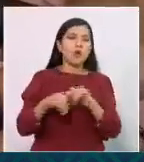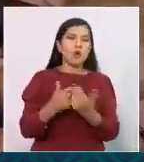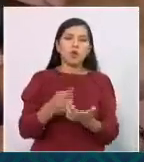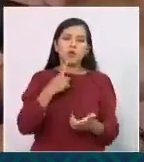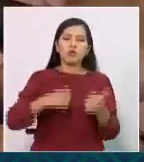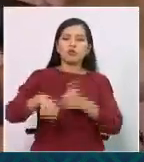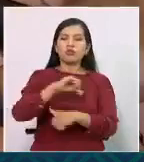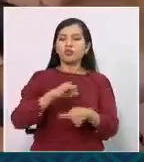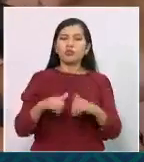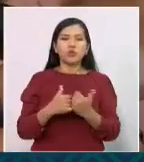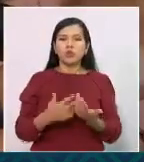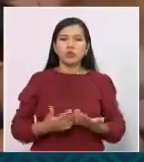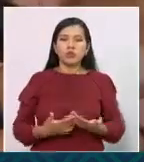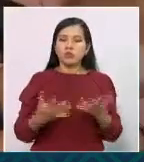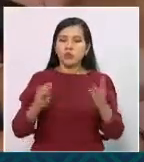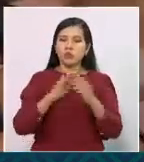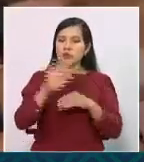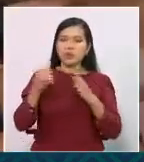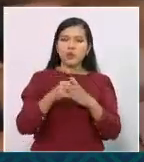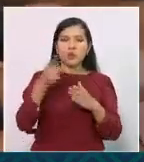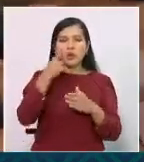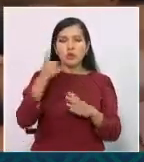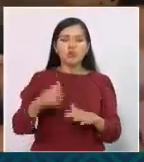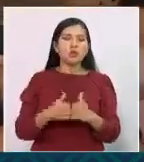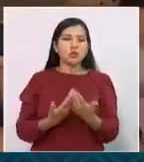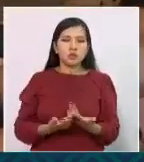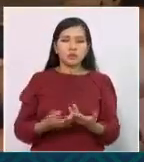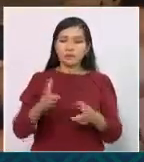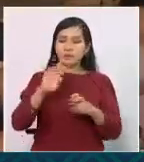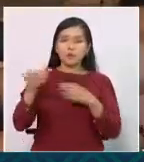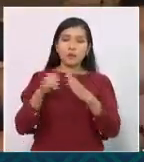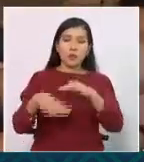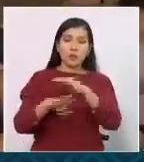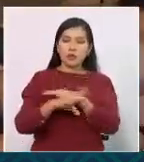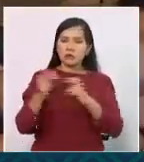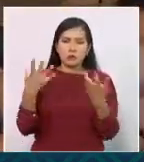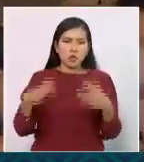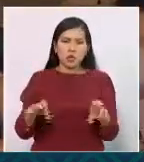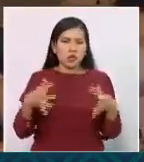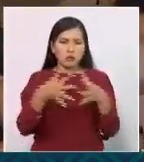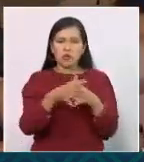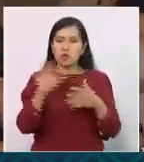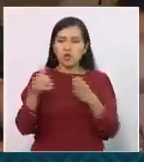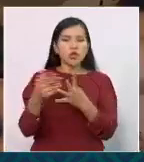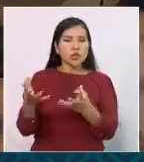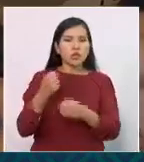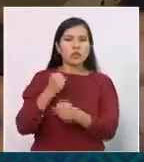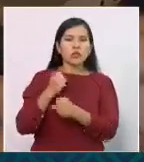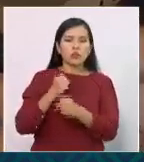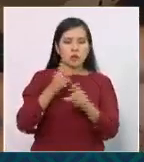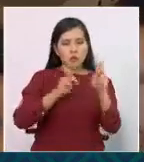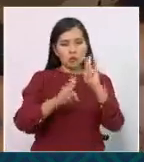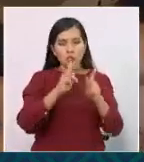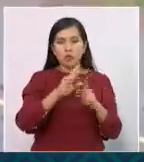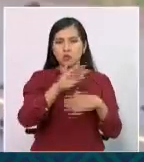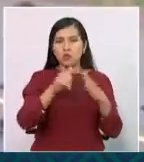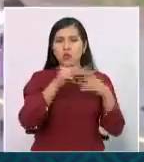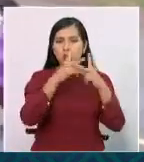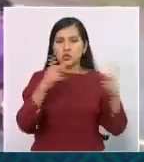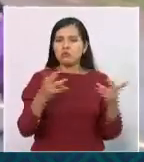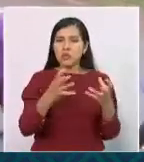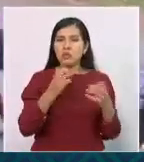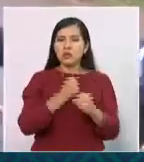socializar? ¿De qué manera va a tener conocimiento? La base no está exigiendo bloqueo, la base quiere trabajar, la población potosina quiere trabajar.